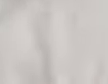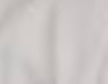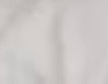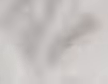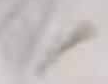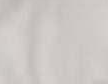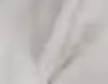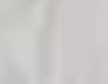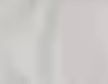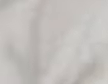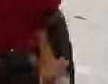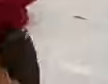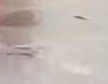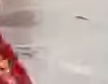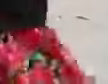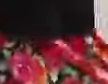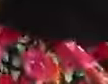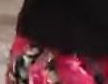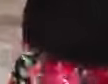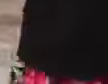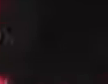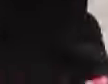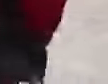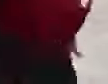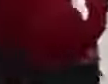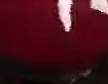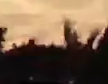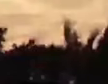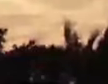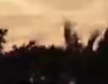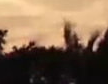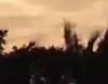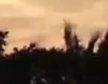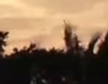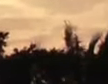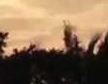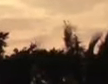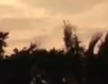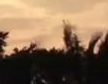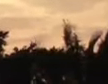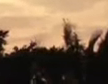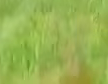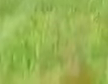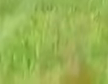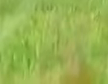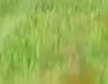que prodigue la paz y el amor.